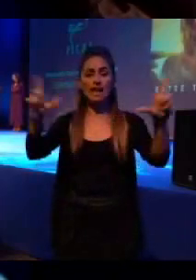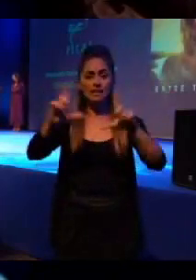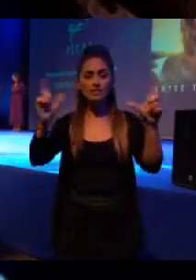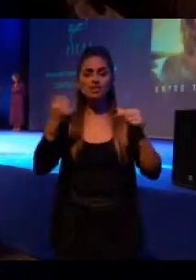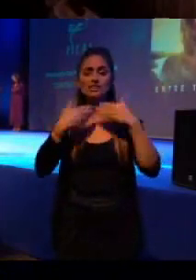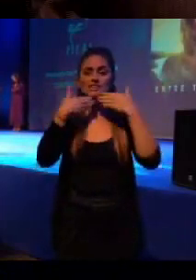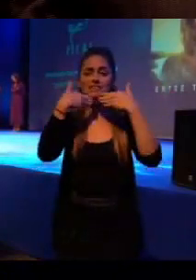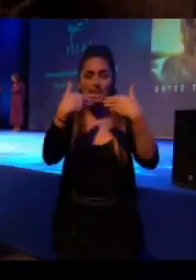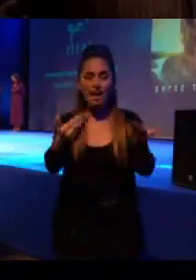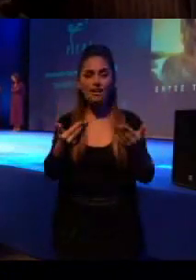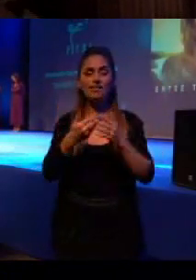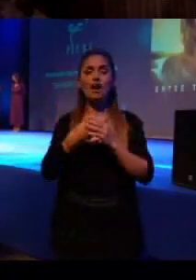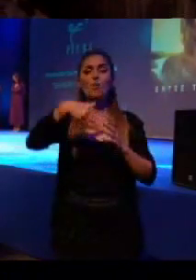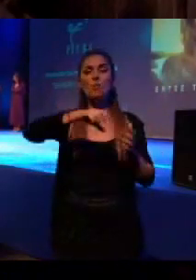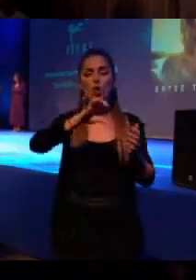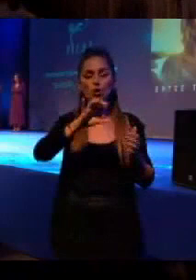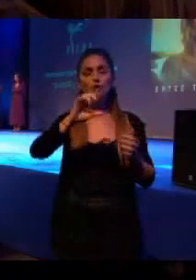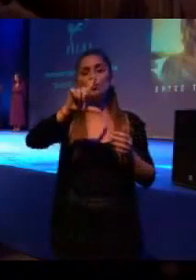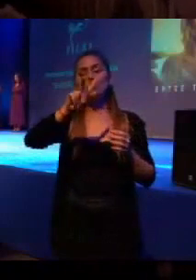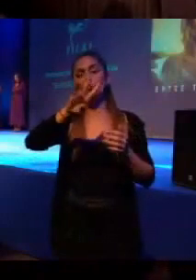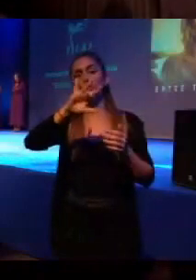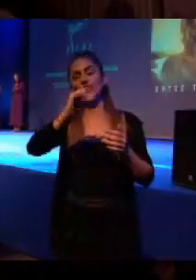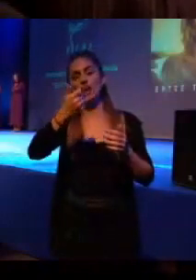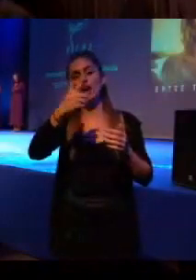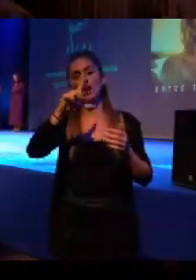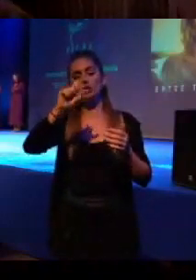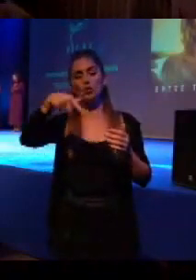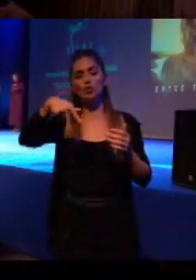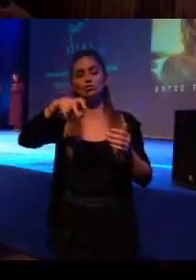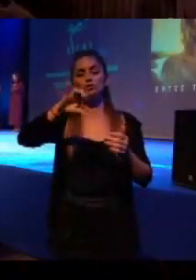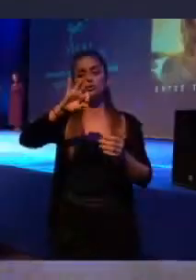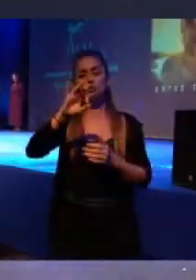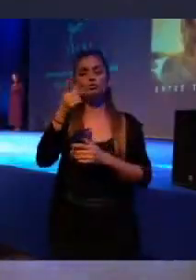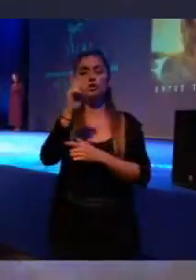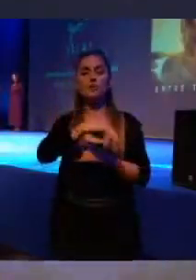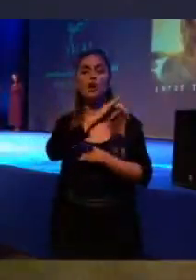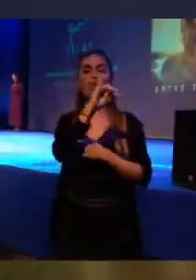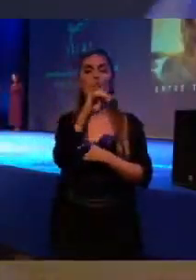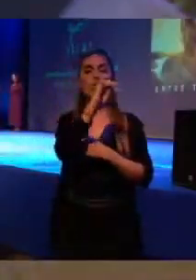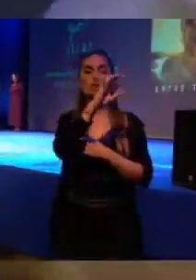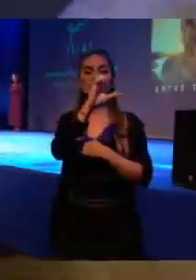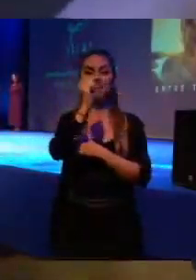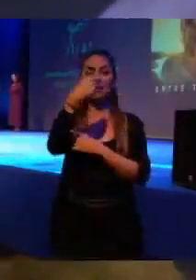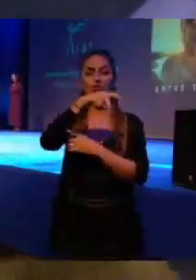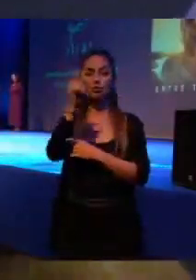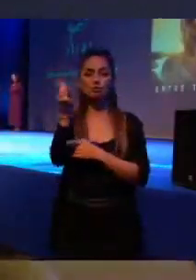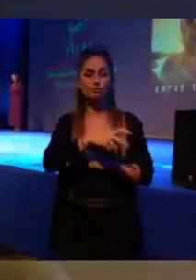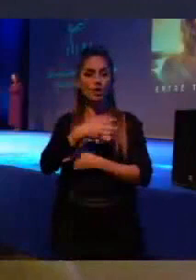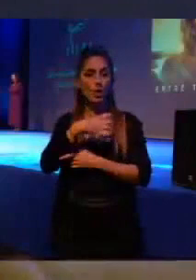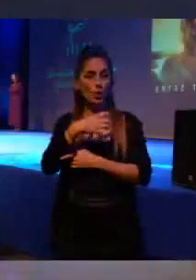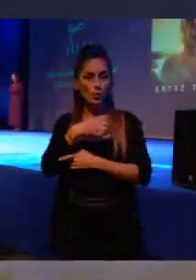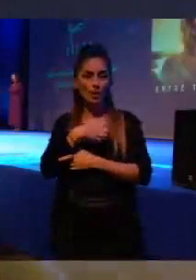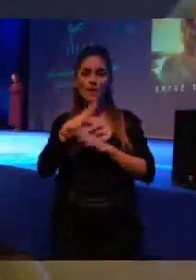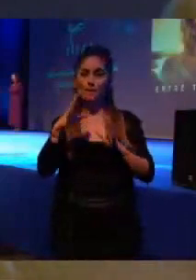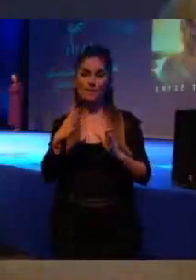García, a Lucía Alonso, a José Antonio Antón, que no han podido estar hoy aquí, pero que sin ellos, sin el propio Enrique y